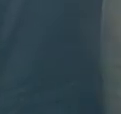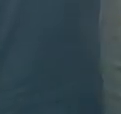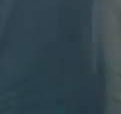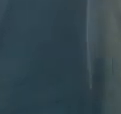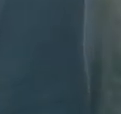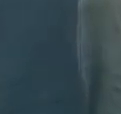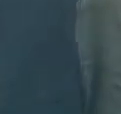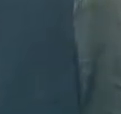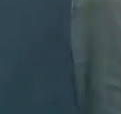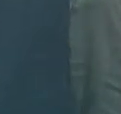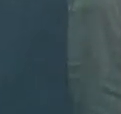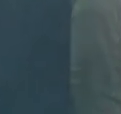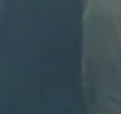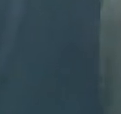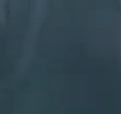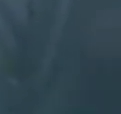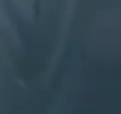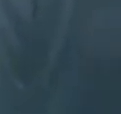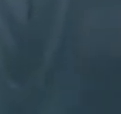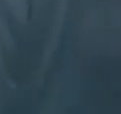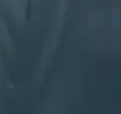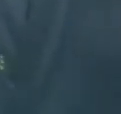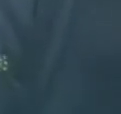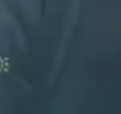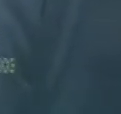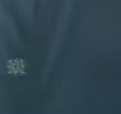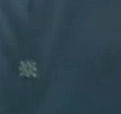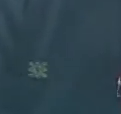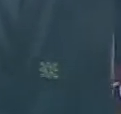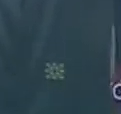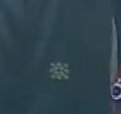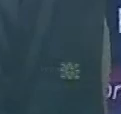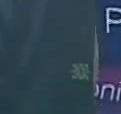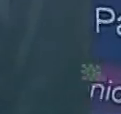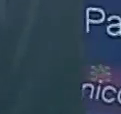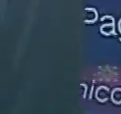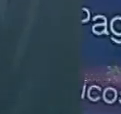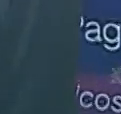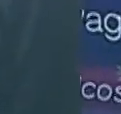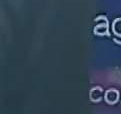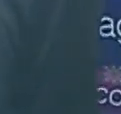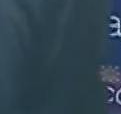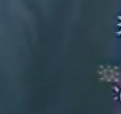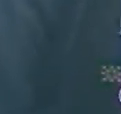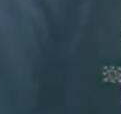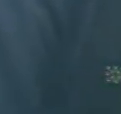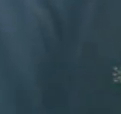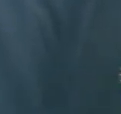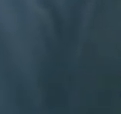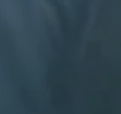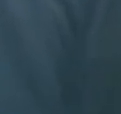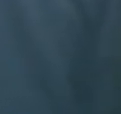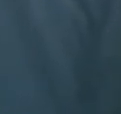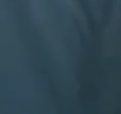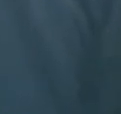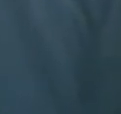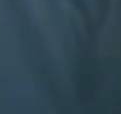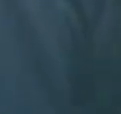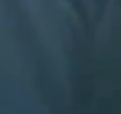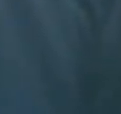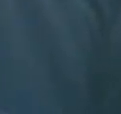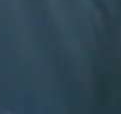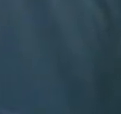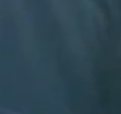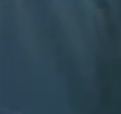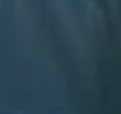triunfará. Superintendencia Nacional de Criptomonedas, con actividades concretas para toda